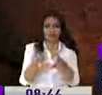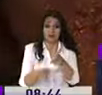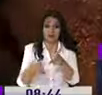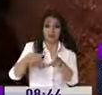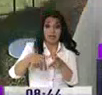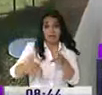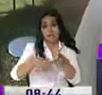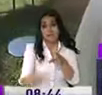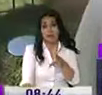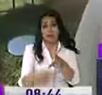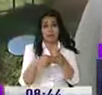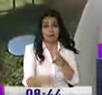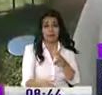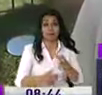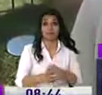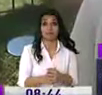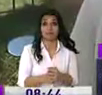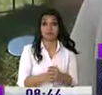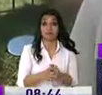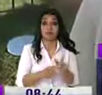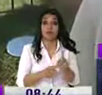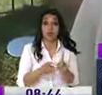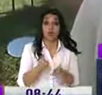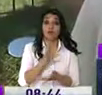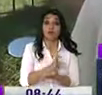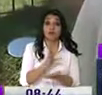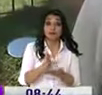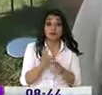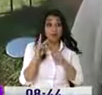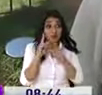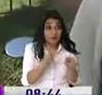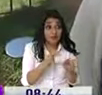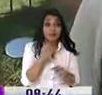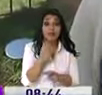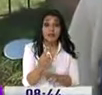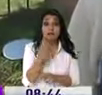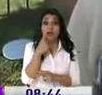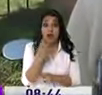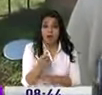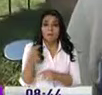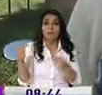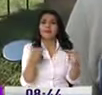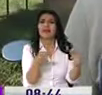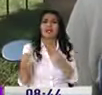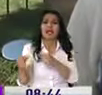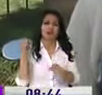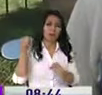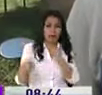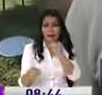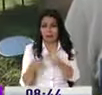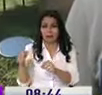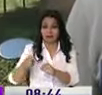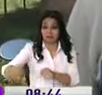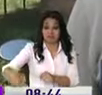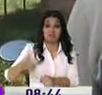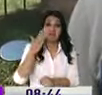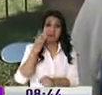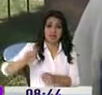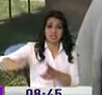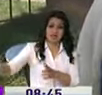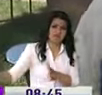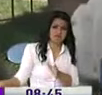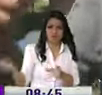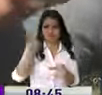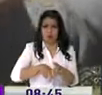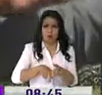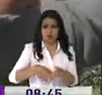camino. Dicen los testigos, otros que han visto, que ha estado peleándose. Arrancha la llave a la mamá y coge embalado,